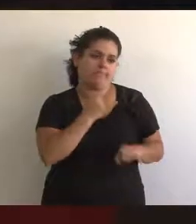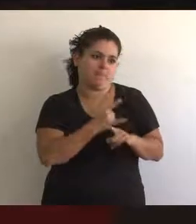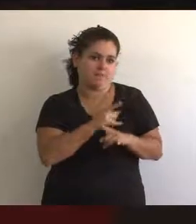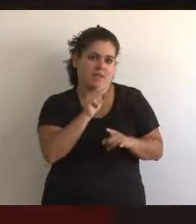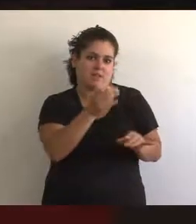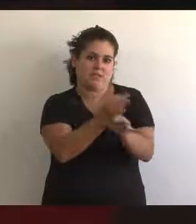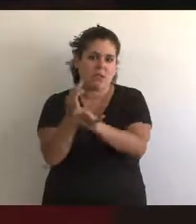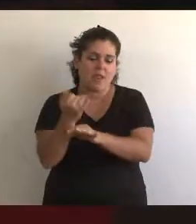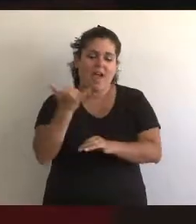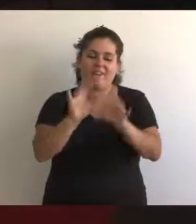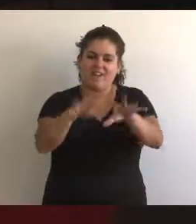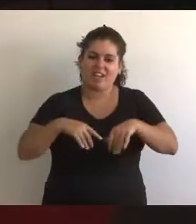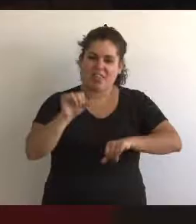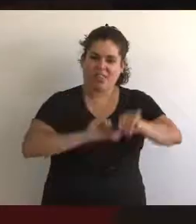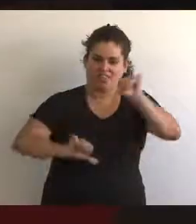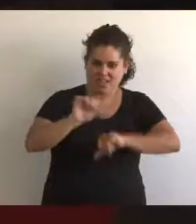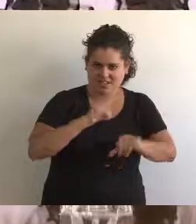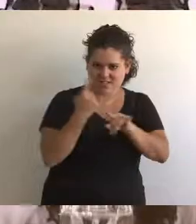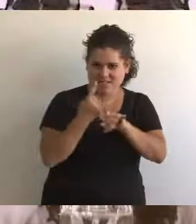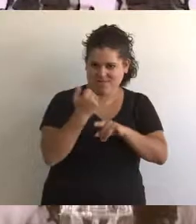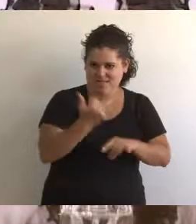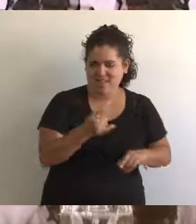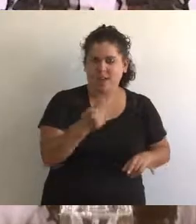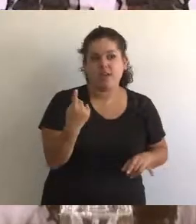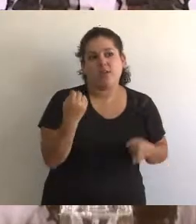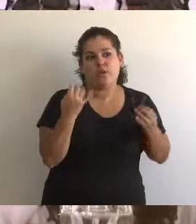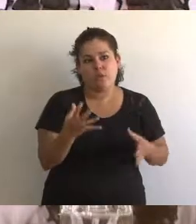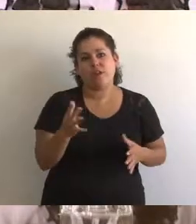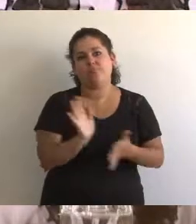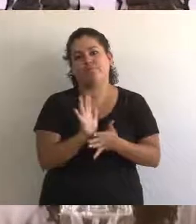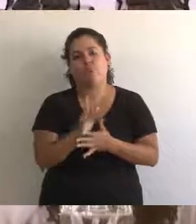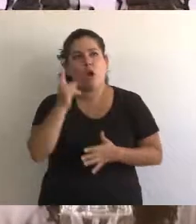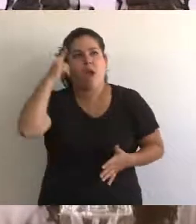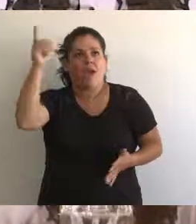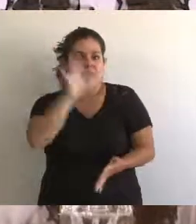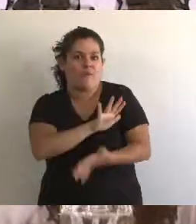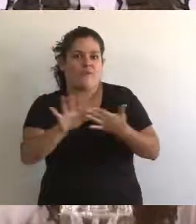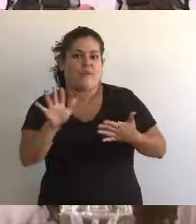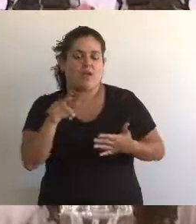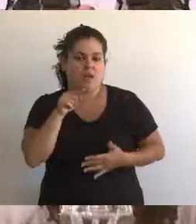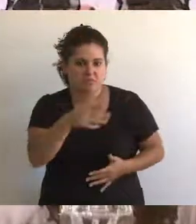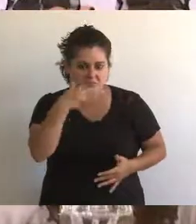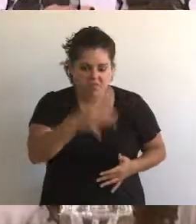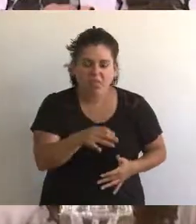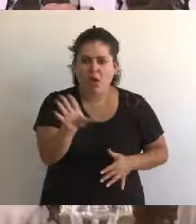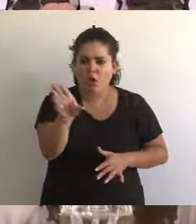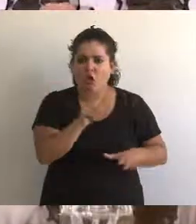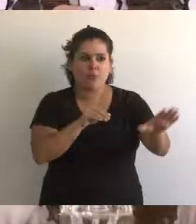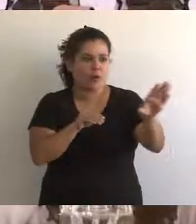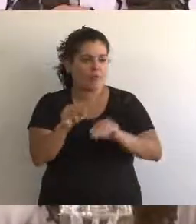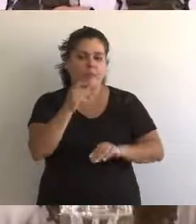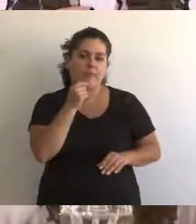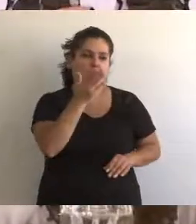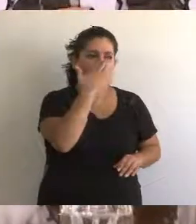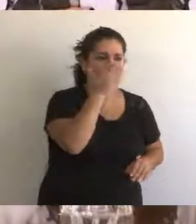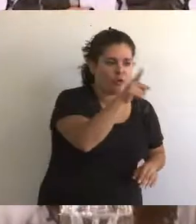años en las escuelas tenemos la Feria de Ciencias y bueno, en el afán de ser innovadores, estos se copian